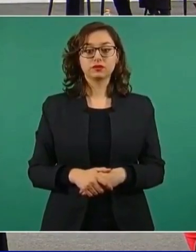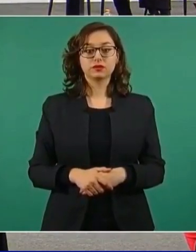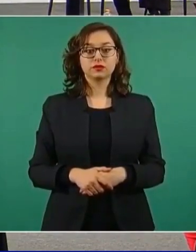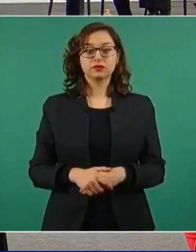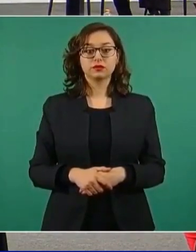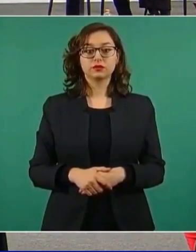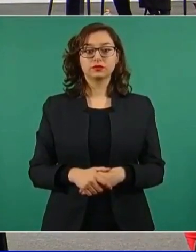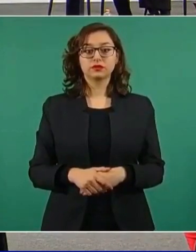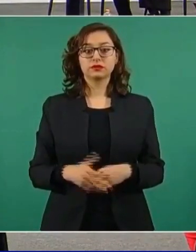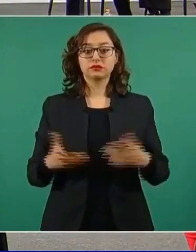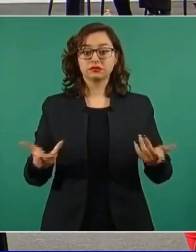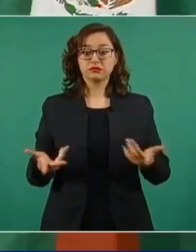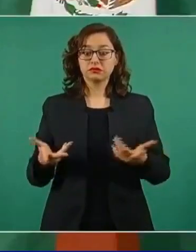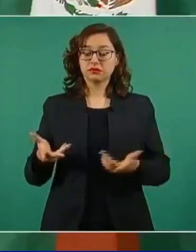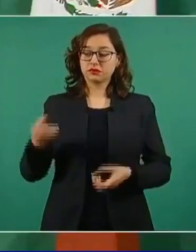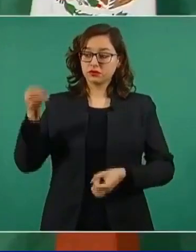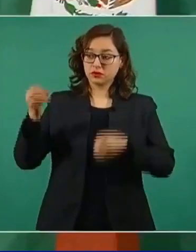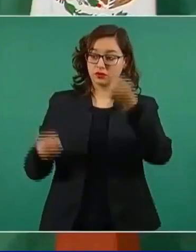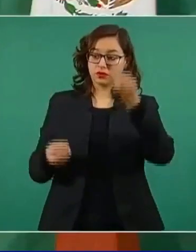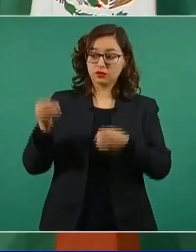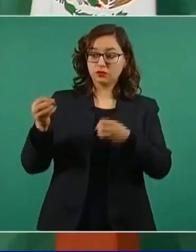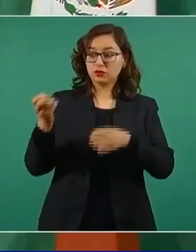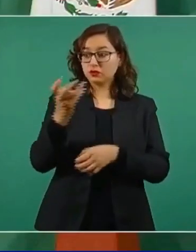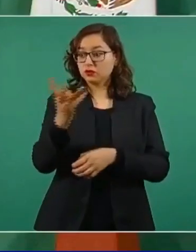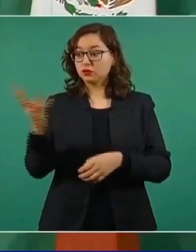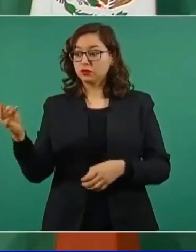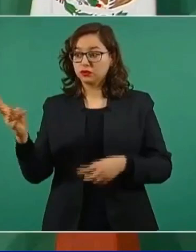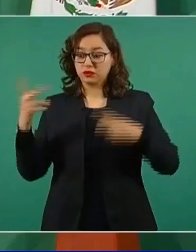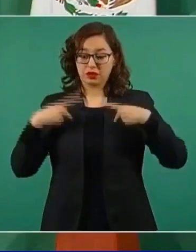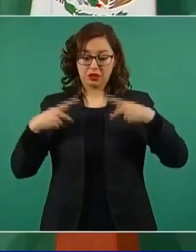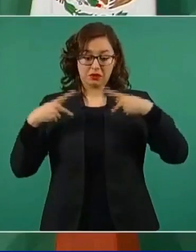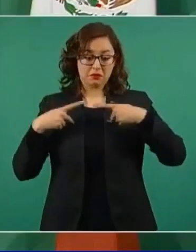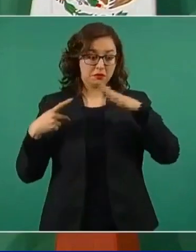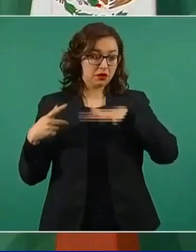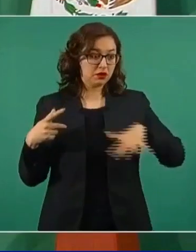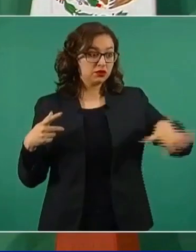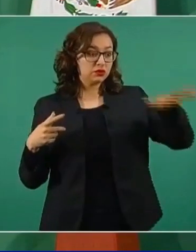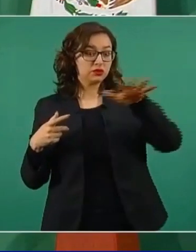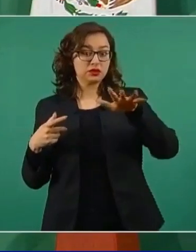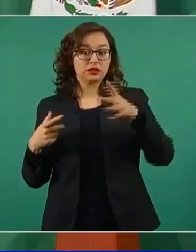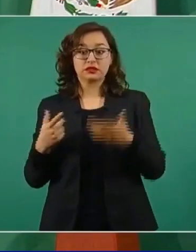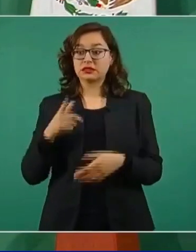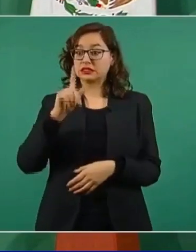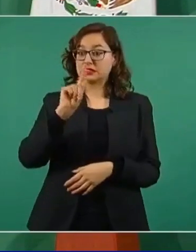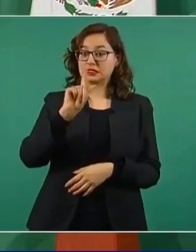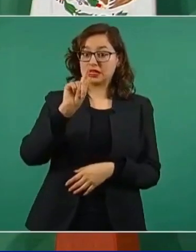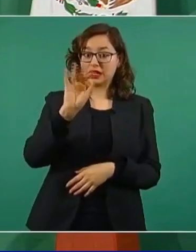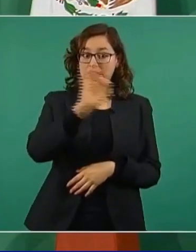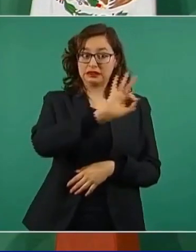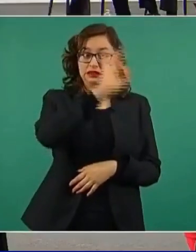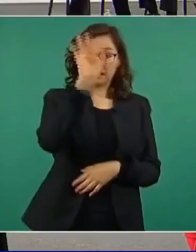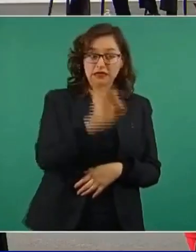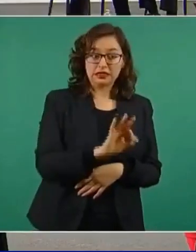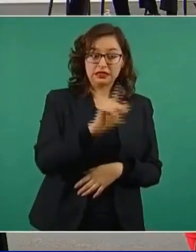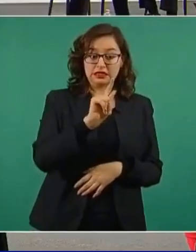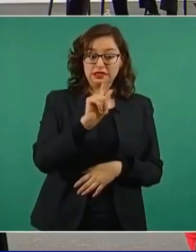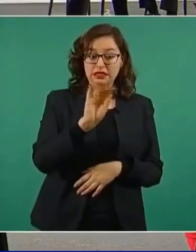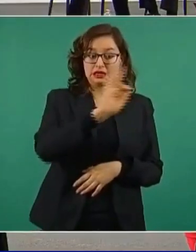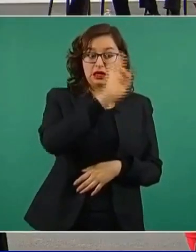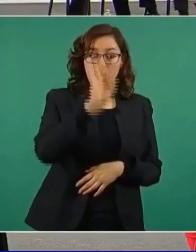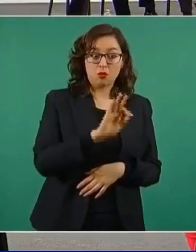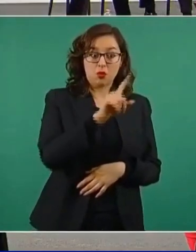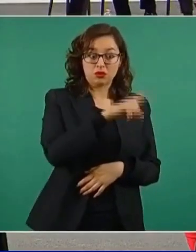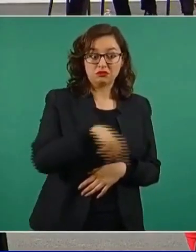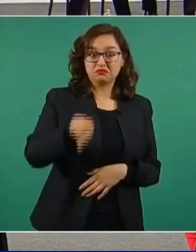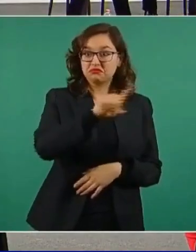El 70% no les tiene confianza. ¿Y esto no merita una reforma a fondo?